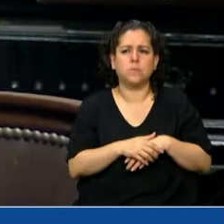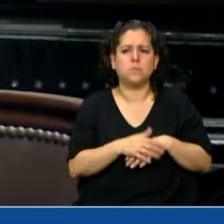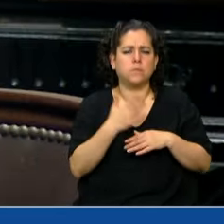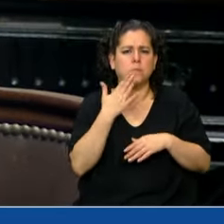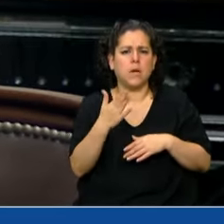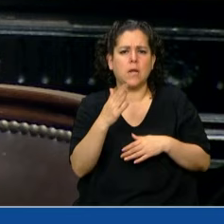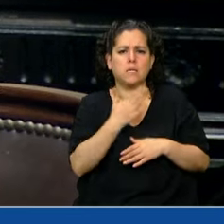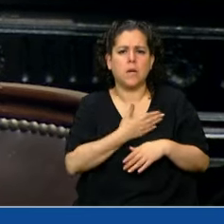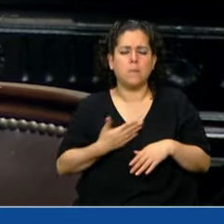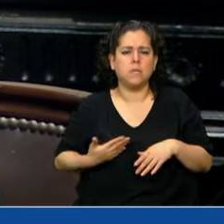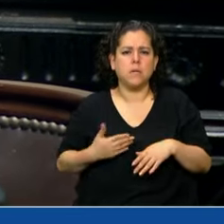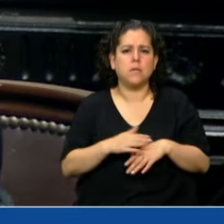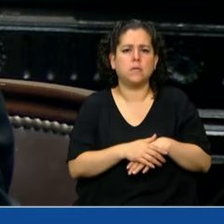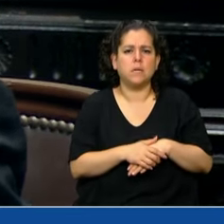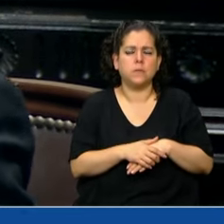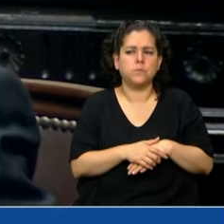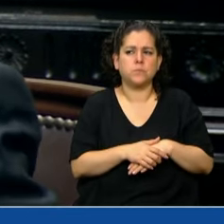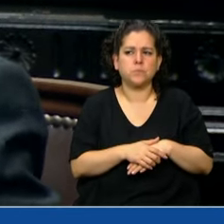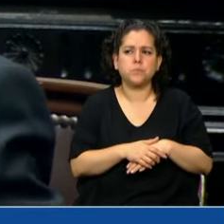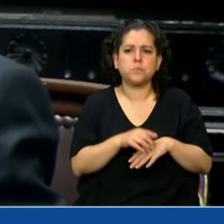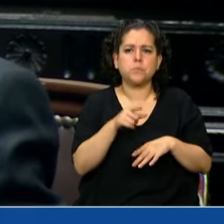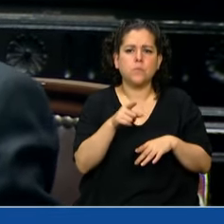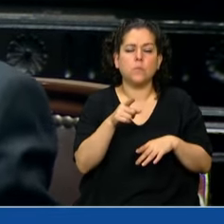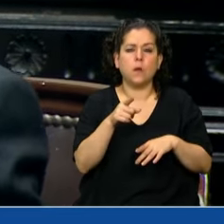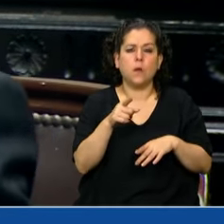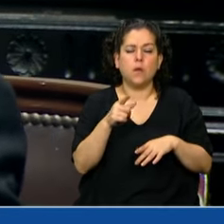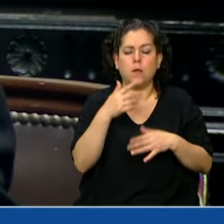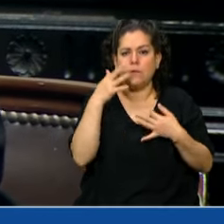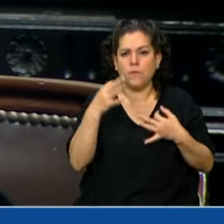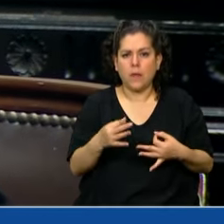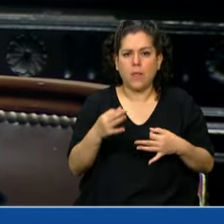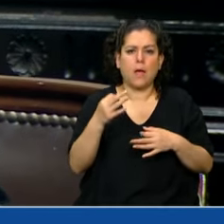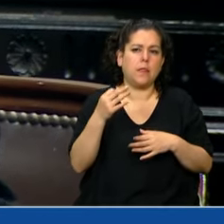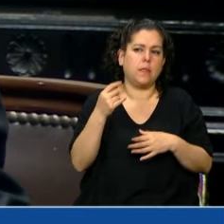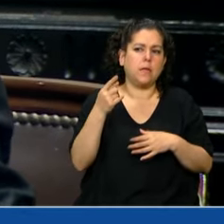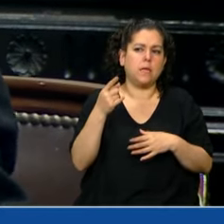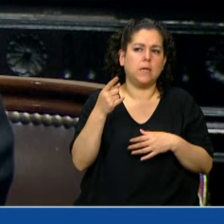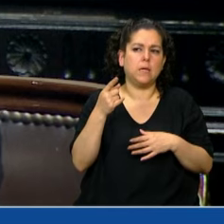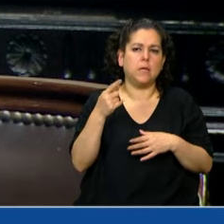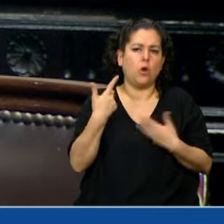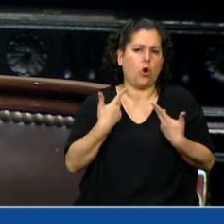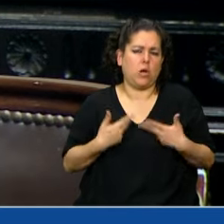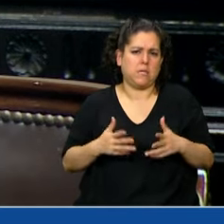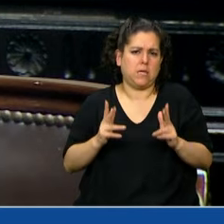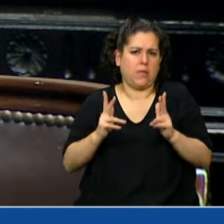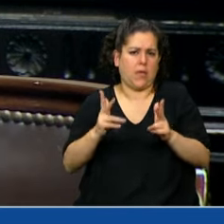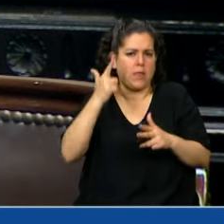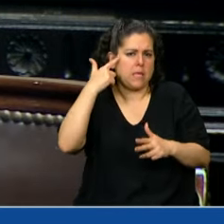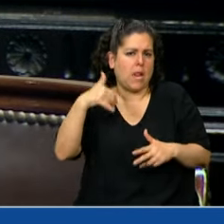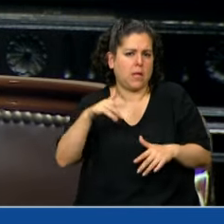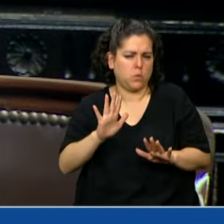Gracias presidenta en honor a la verdad y por honestidad intelectual tengo la